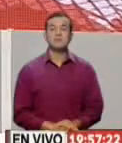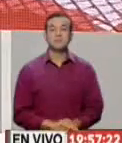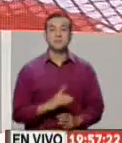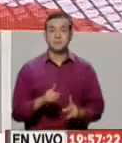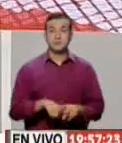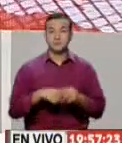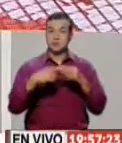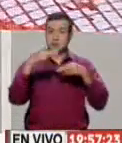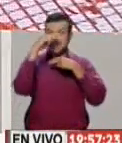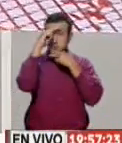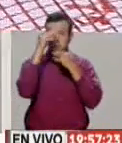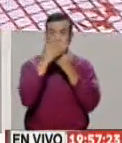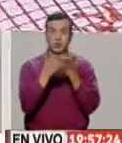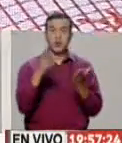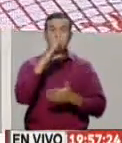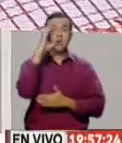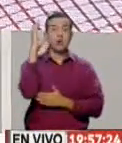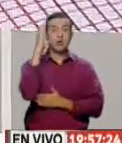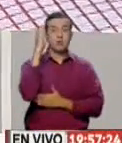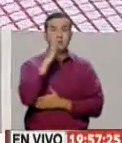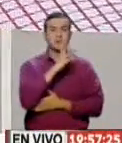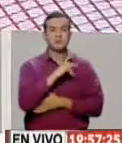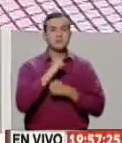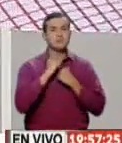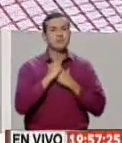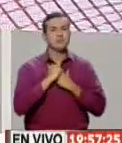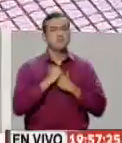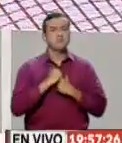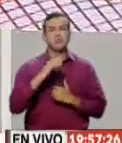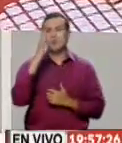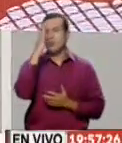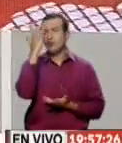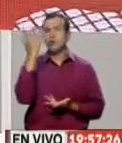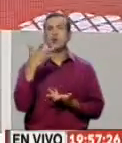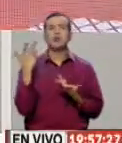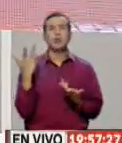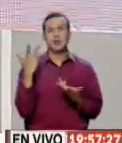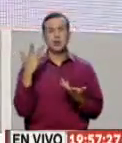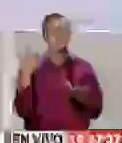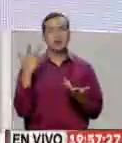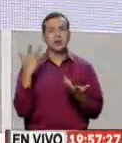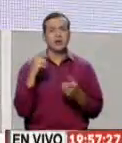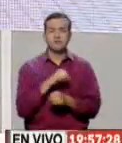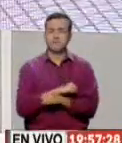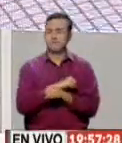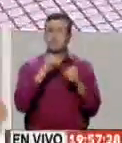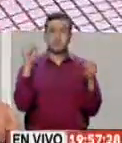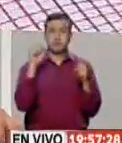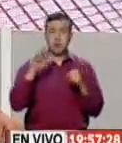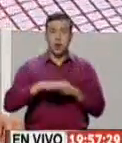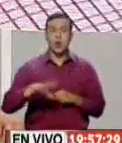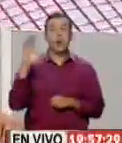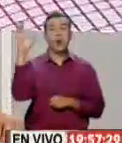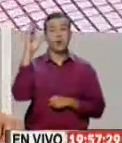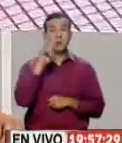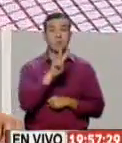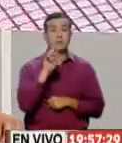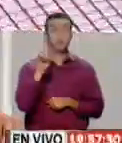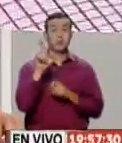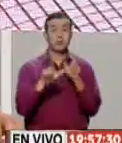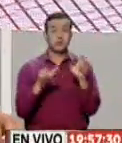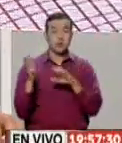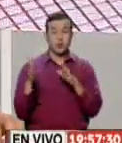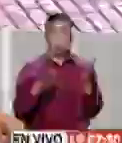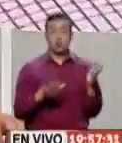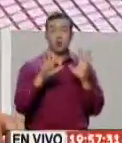Iniciamos con las noticias. En Colombia hay dolor y conmoción por el atentado ocurrido en Bogotá. El hecho dejó 21 personas fallecidas y